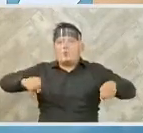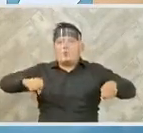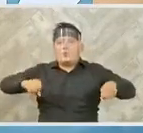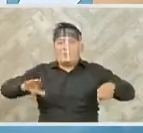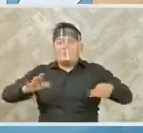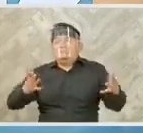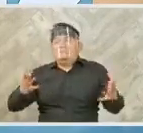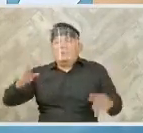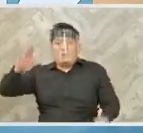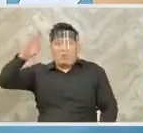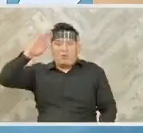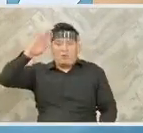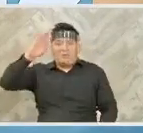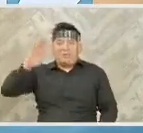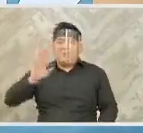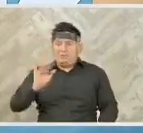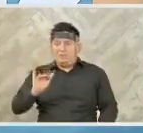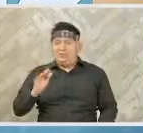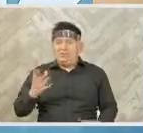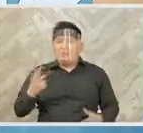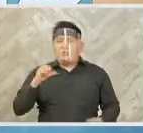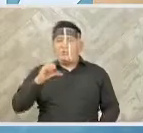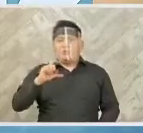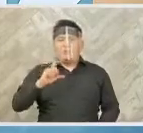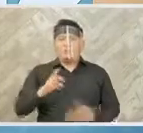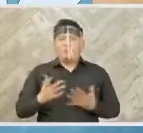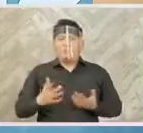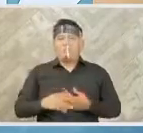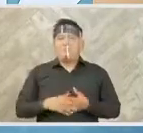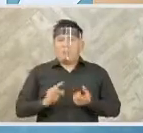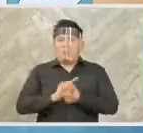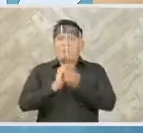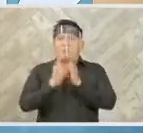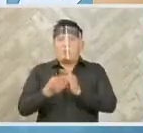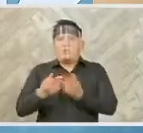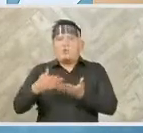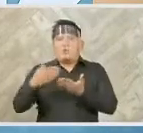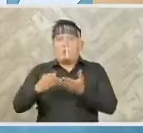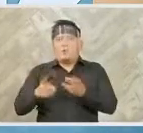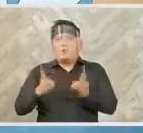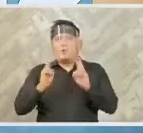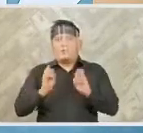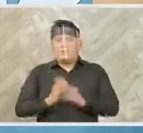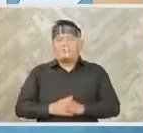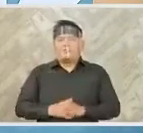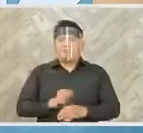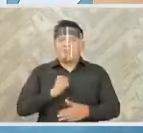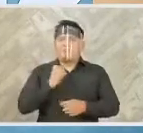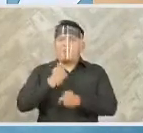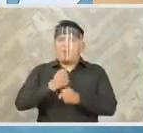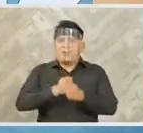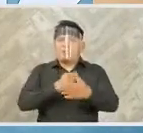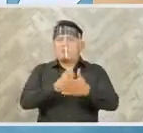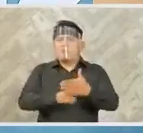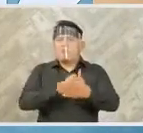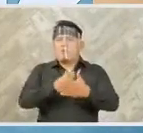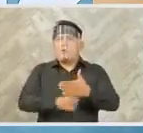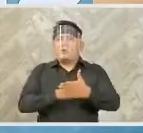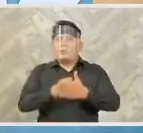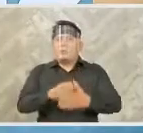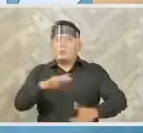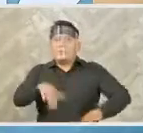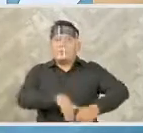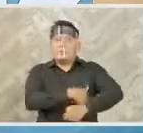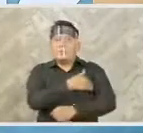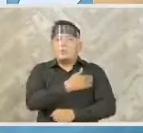Policía Metropolitana de Cúcuta. Pero también, no solamente el tema de inversión, gestión que se ha realizado con el Ministerio del Interior, estamos hablando